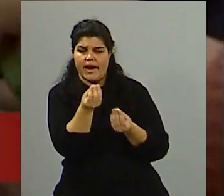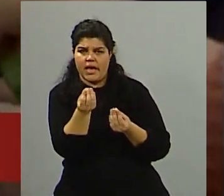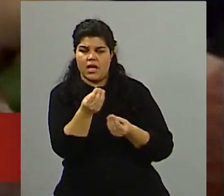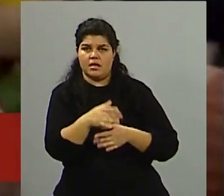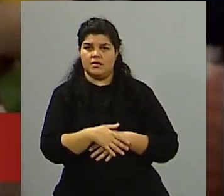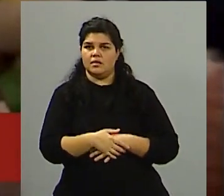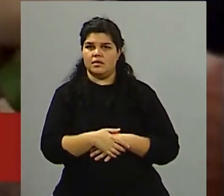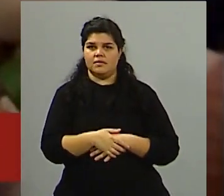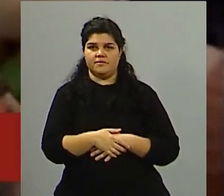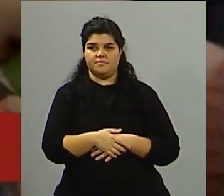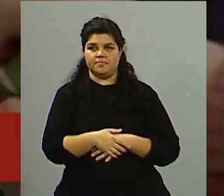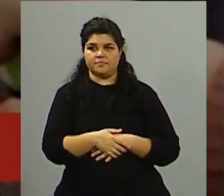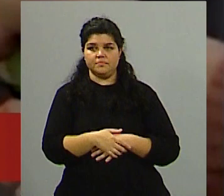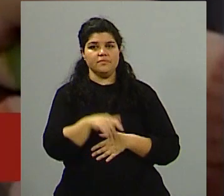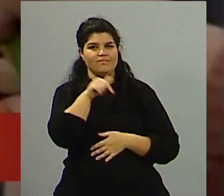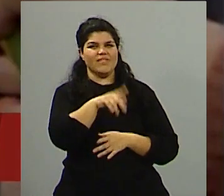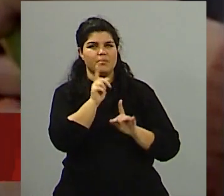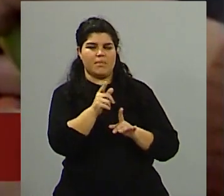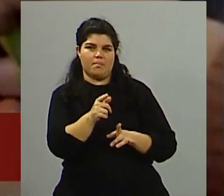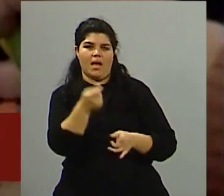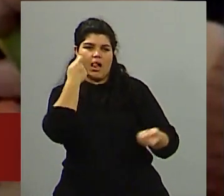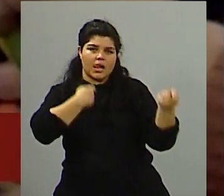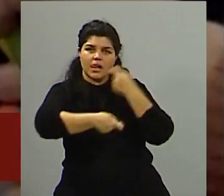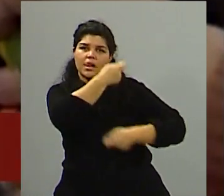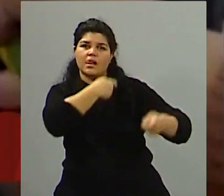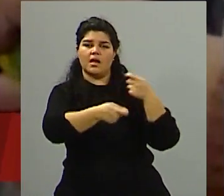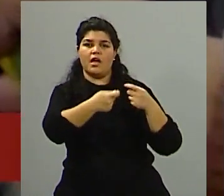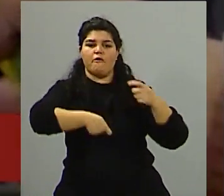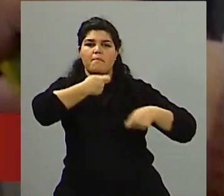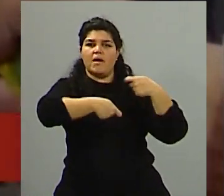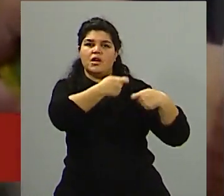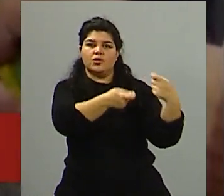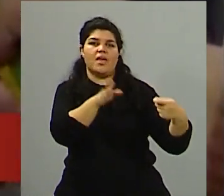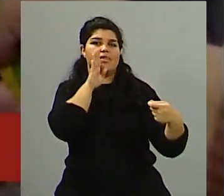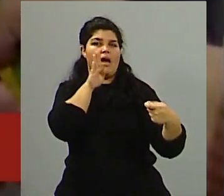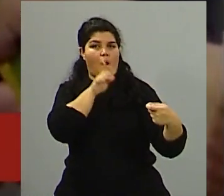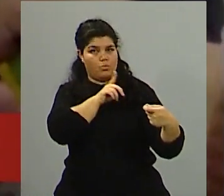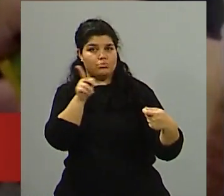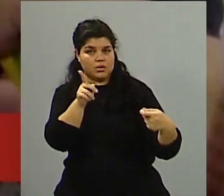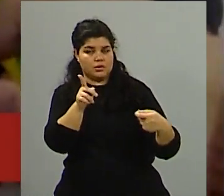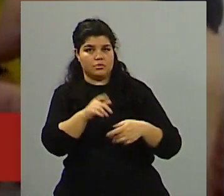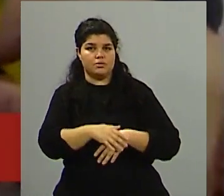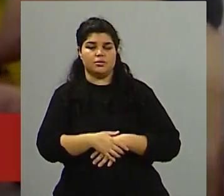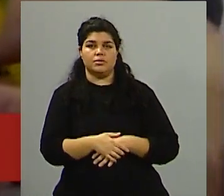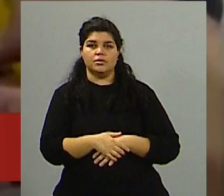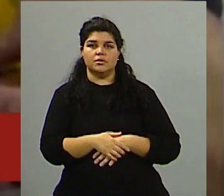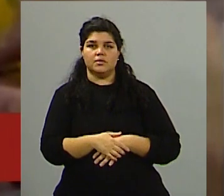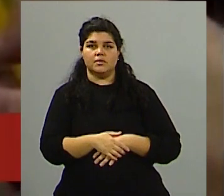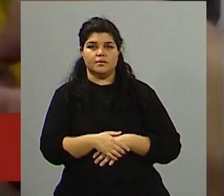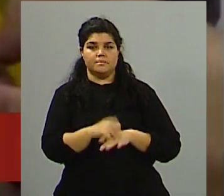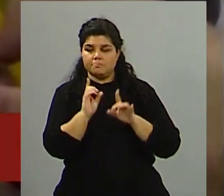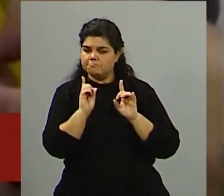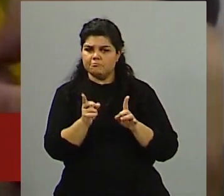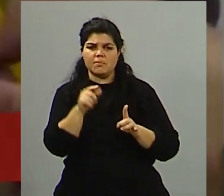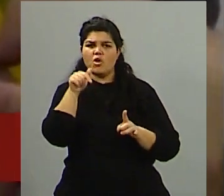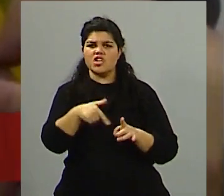eran en ese momento el carry trade de los fondos de inversión de Estados Unidos no es de por sí una